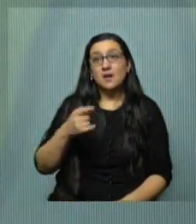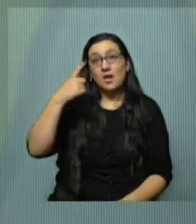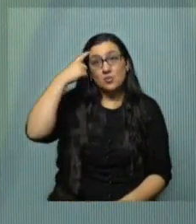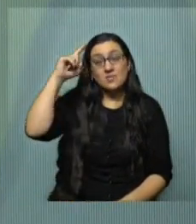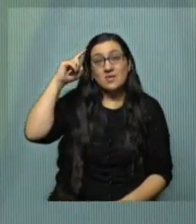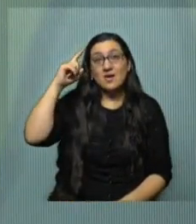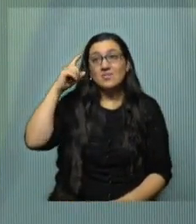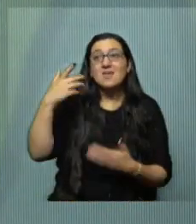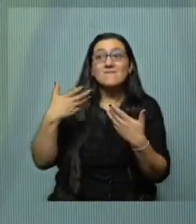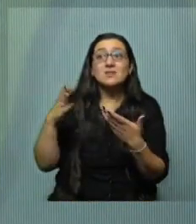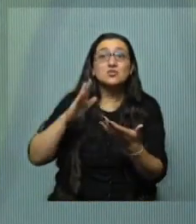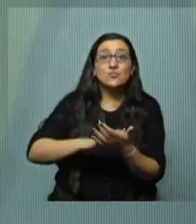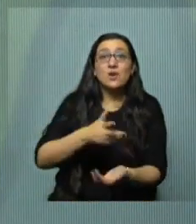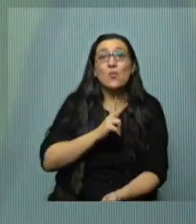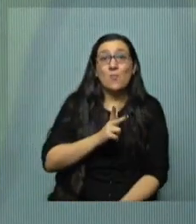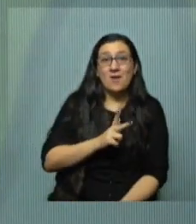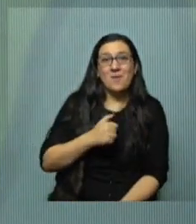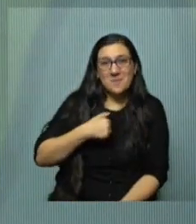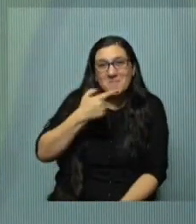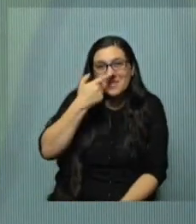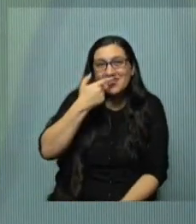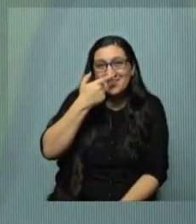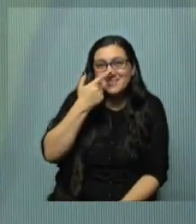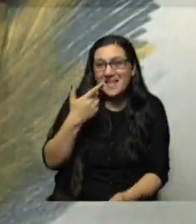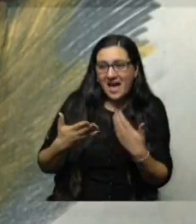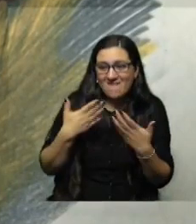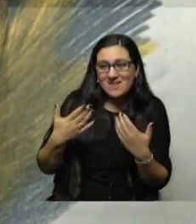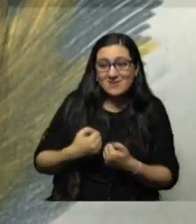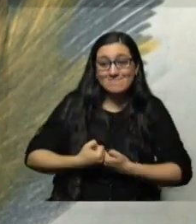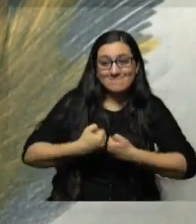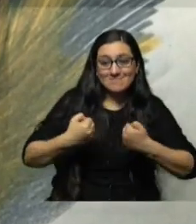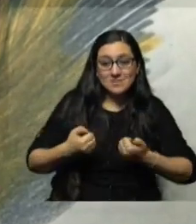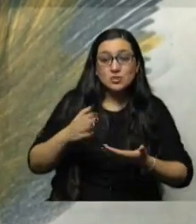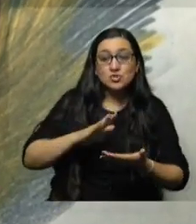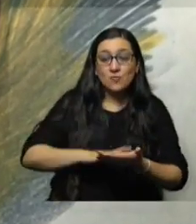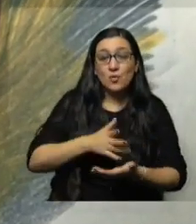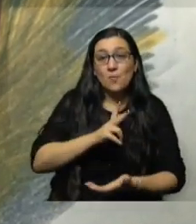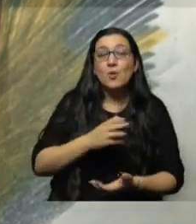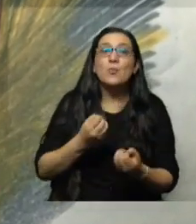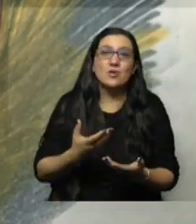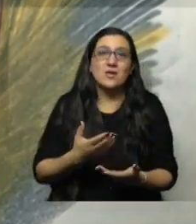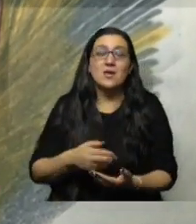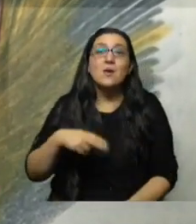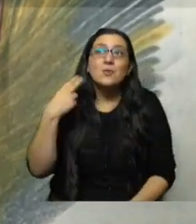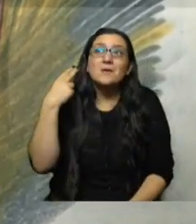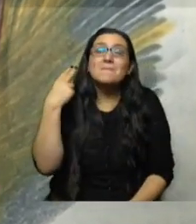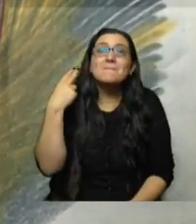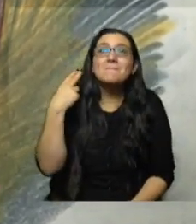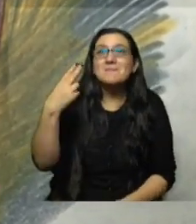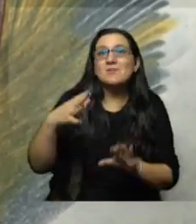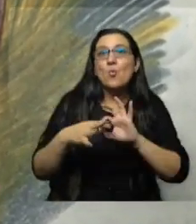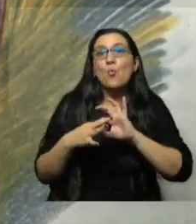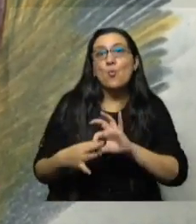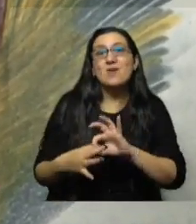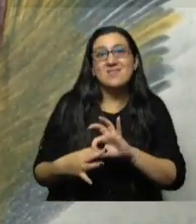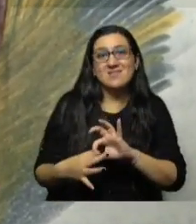de rescate de lo humano. Eso me interesa particularmente, ¿no? Es algo que permite por ahí hacer un anclaje, ¿no? De bajar